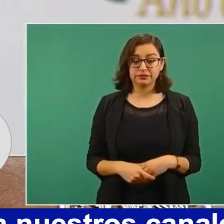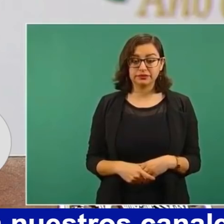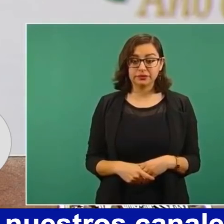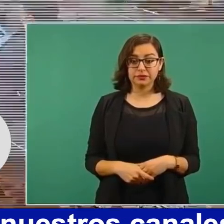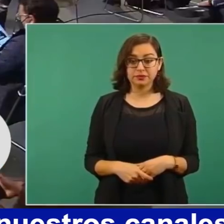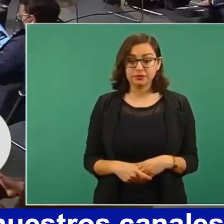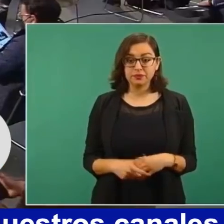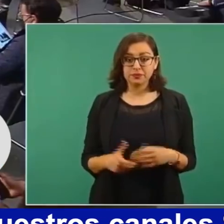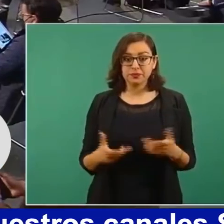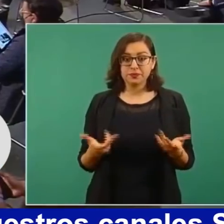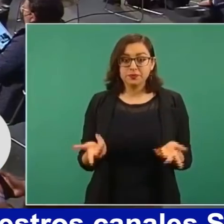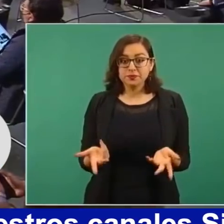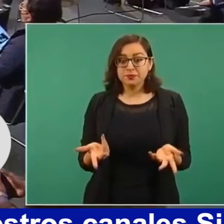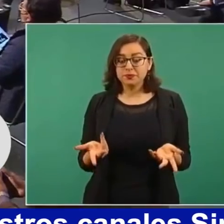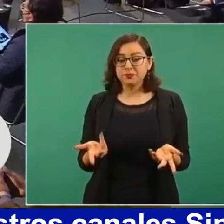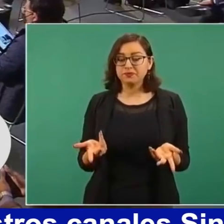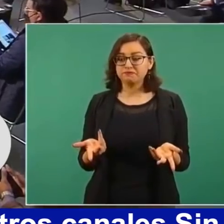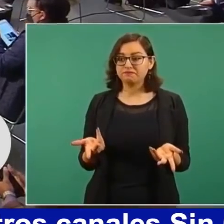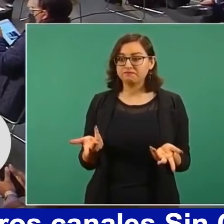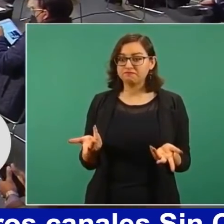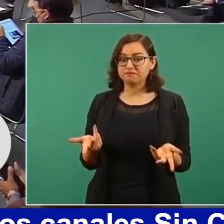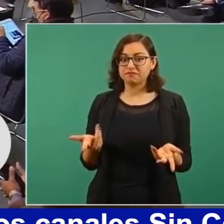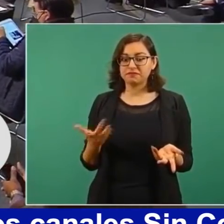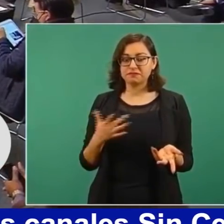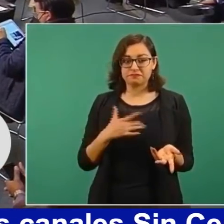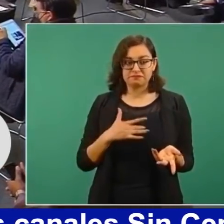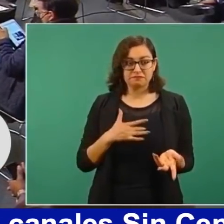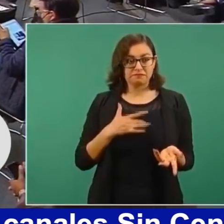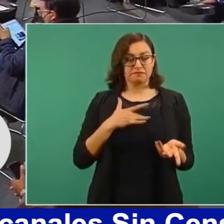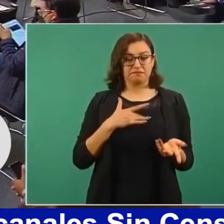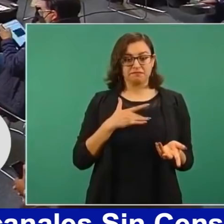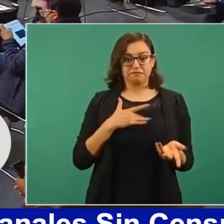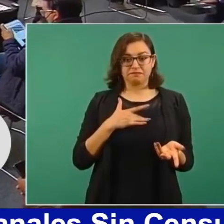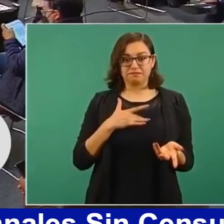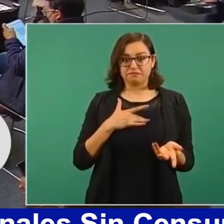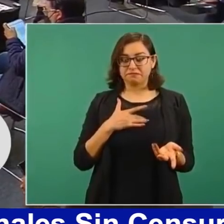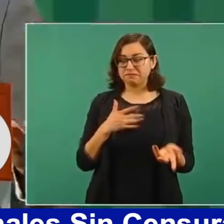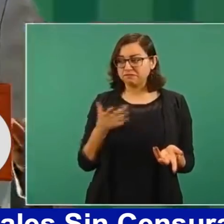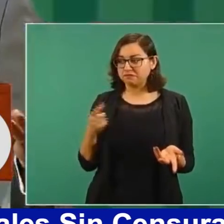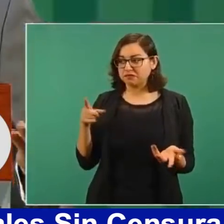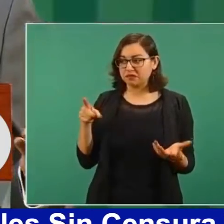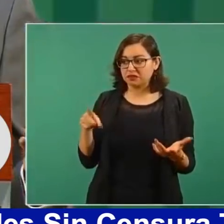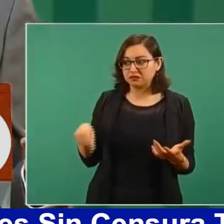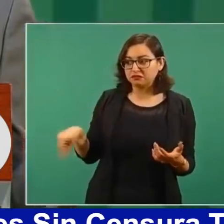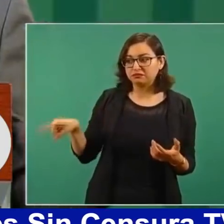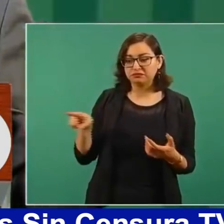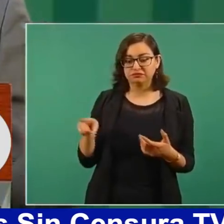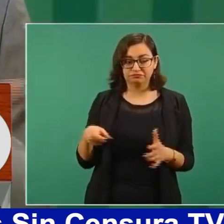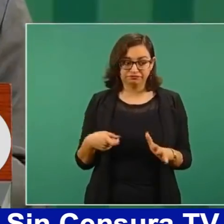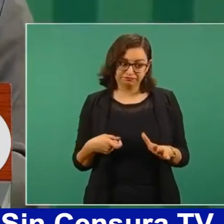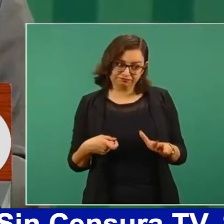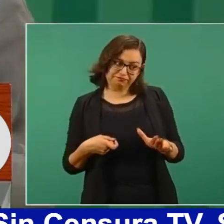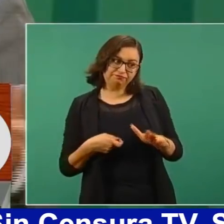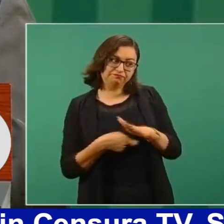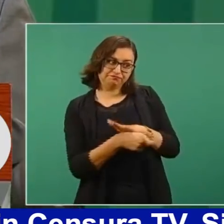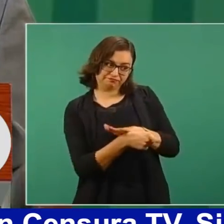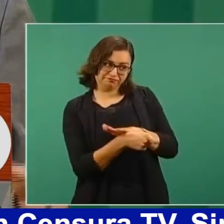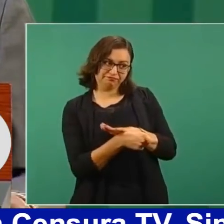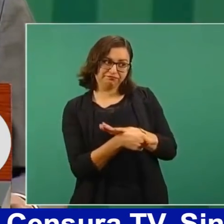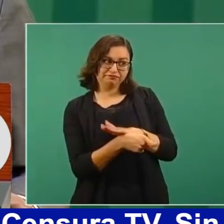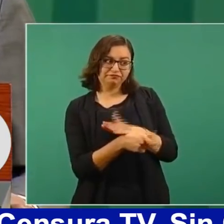Y que no se confunda el dar soborno para obtener un